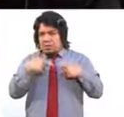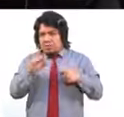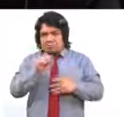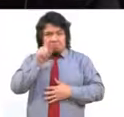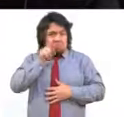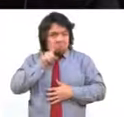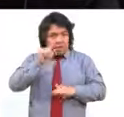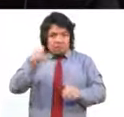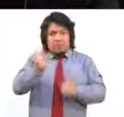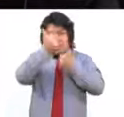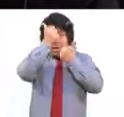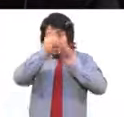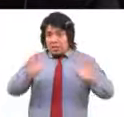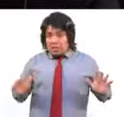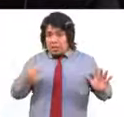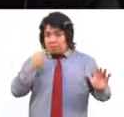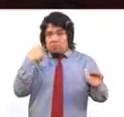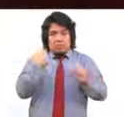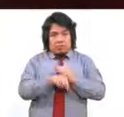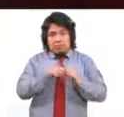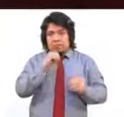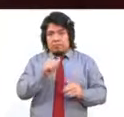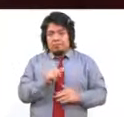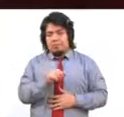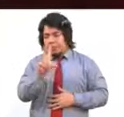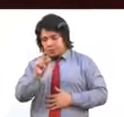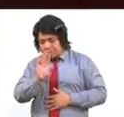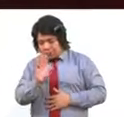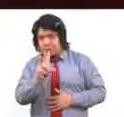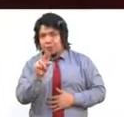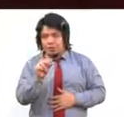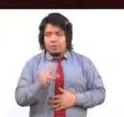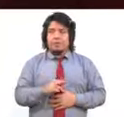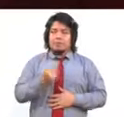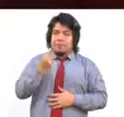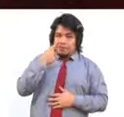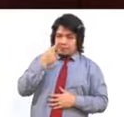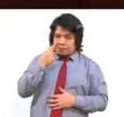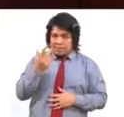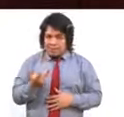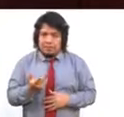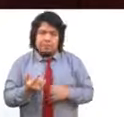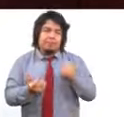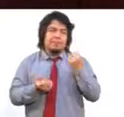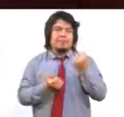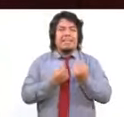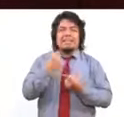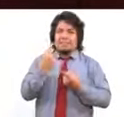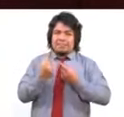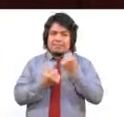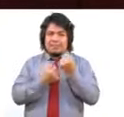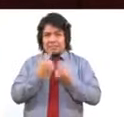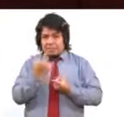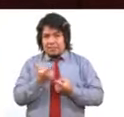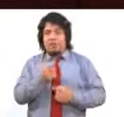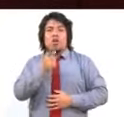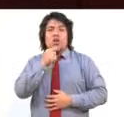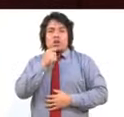no siguen con esta denuncia. No. No, también es que en algunos casos la